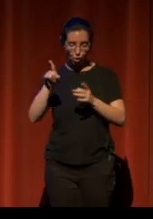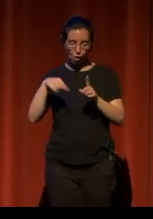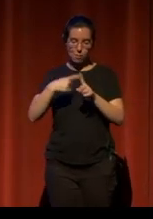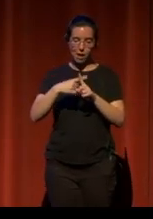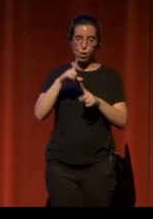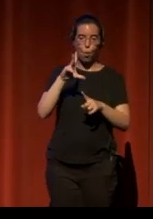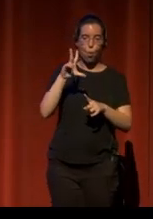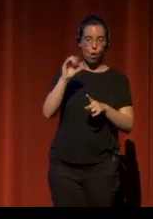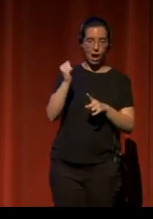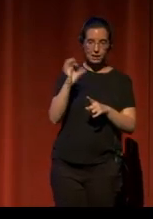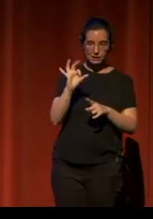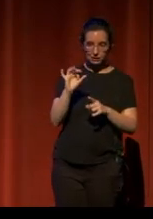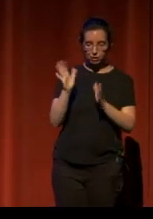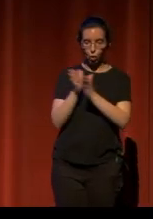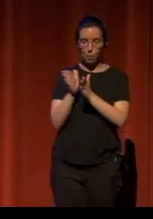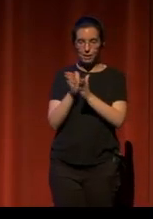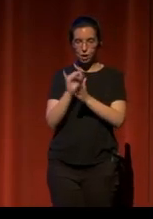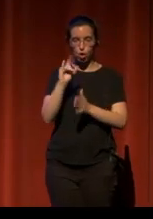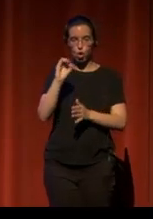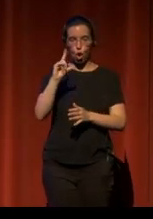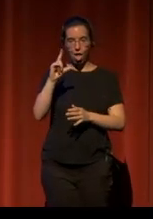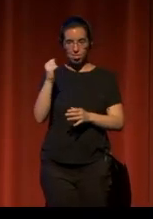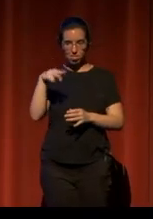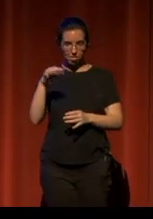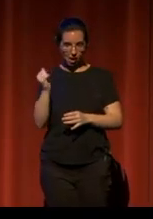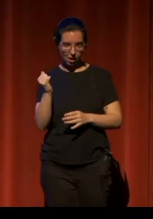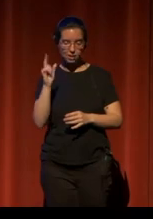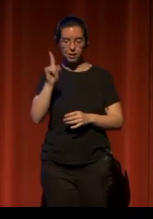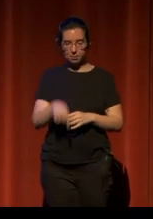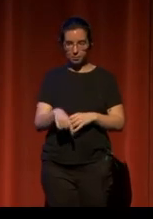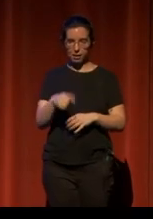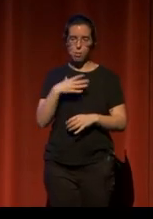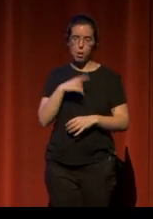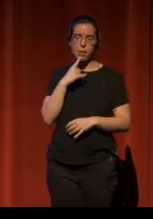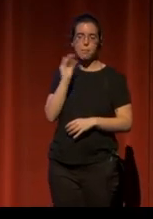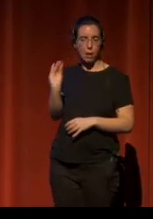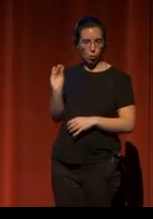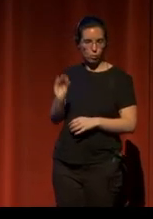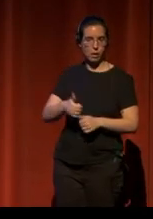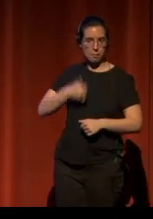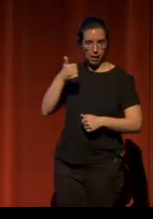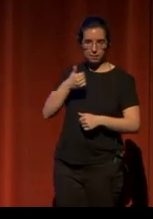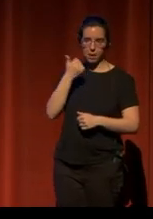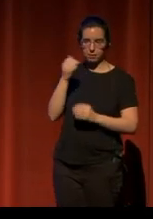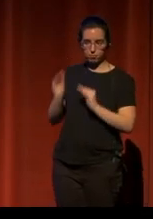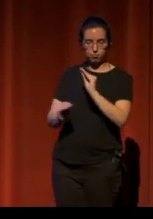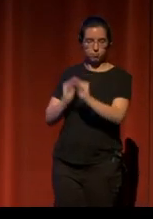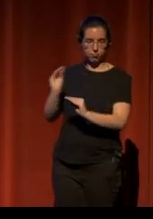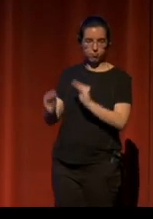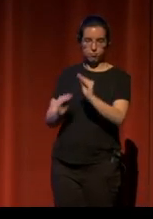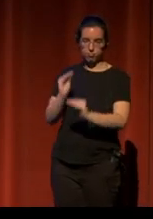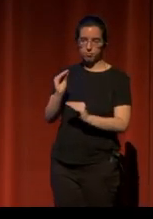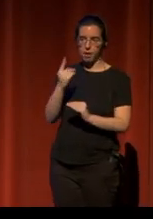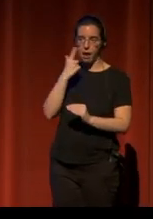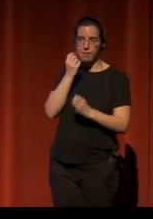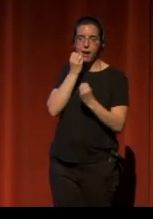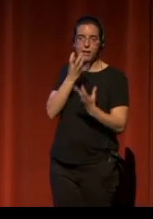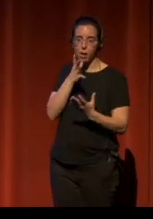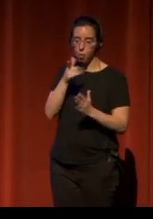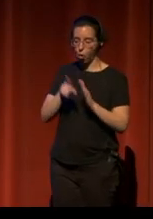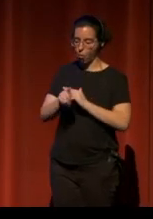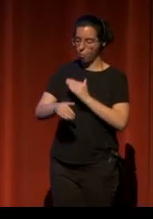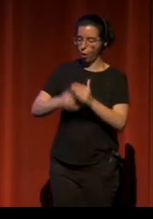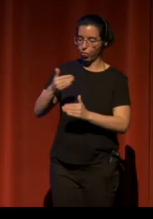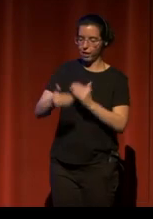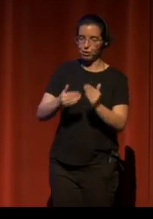Yolanda bueno que Vais a poder estar en ese taller quizá a Yolanda le podéis preguntar un poco más no de de cómo está siendo Aunque el proceso es todavía bastante